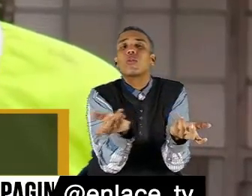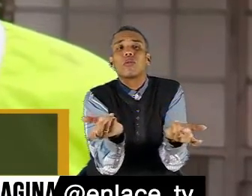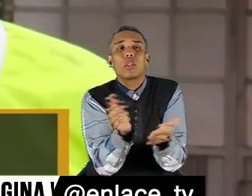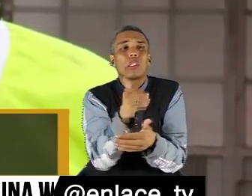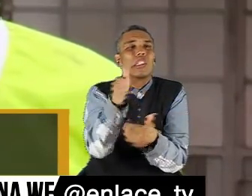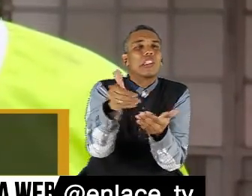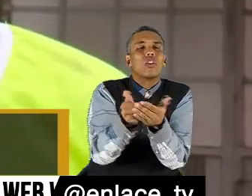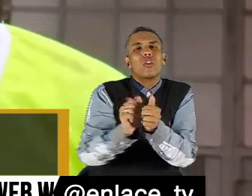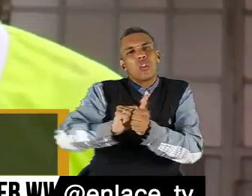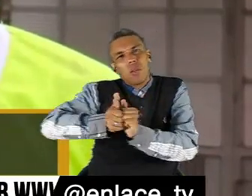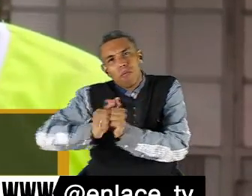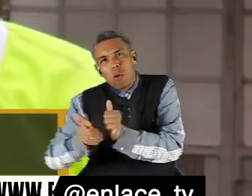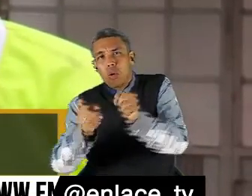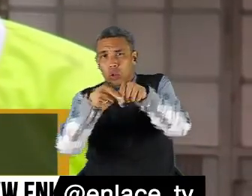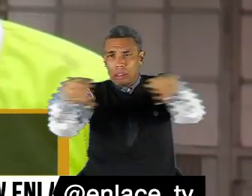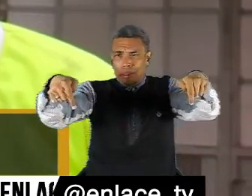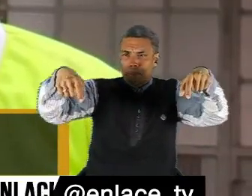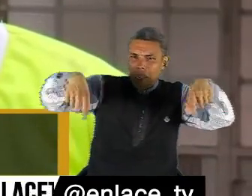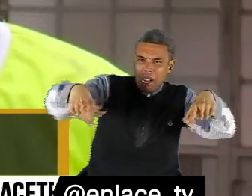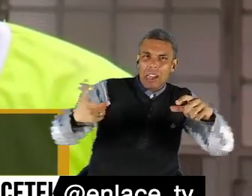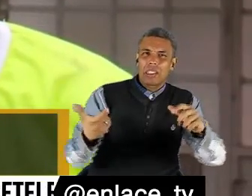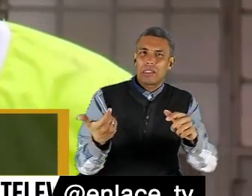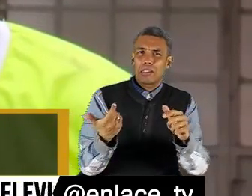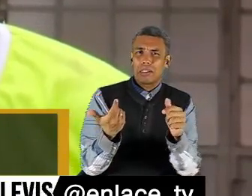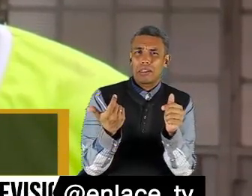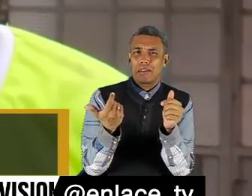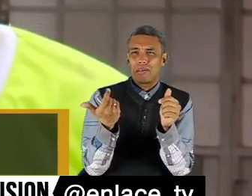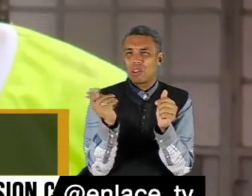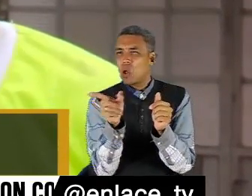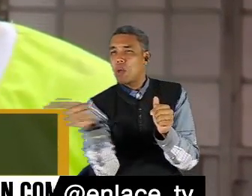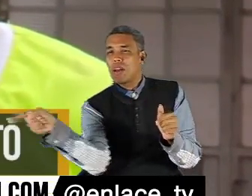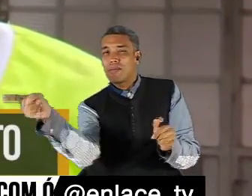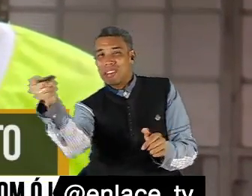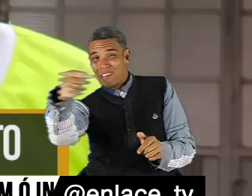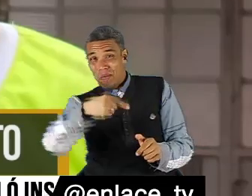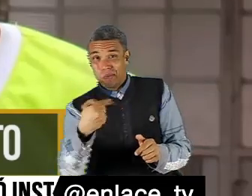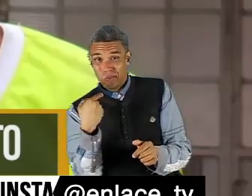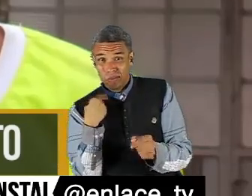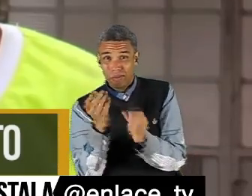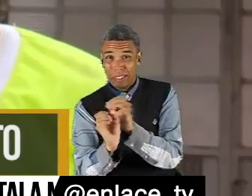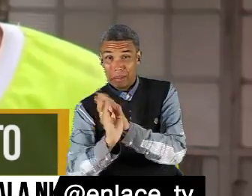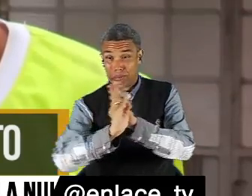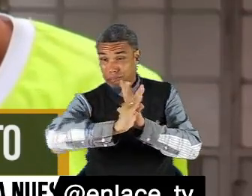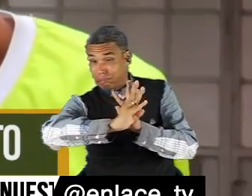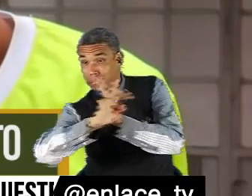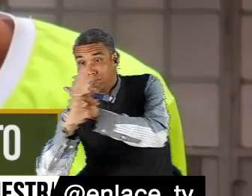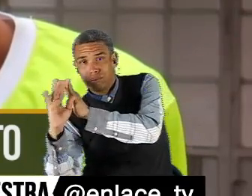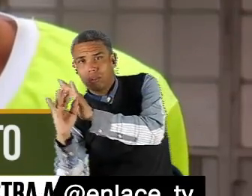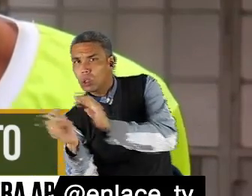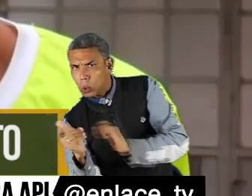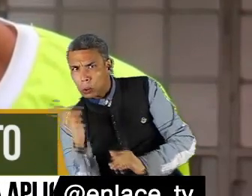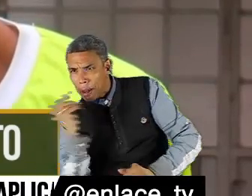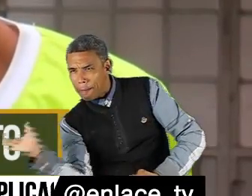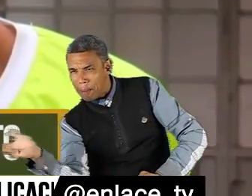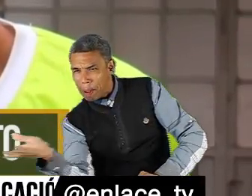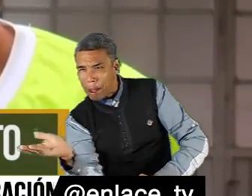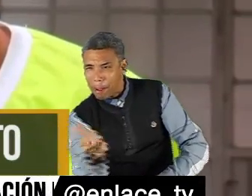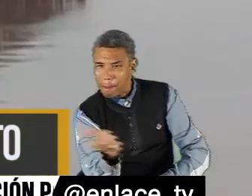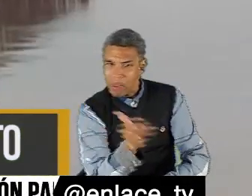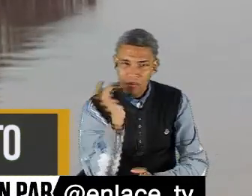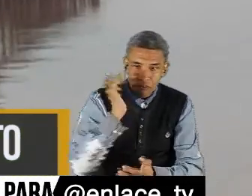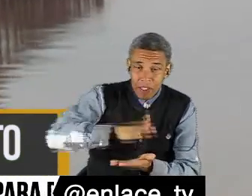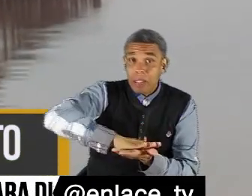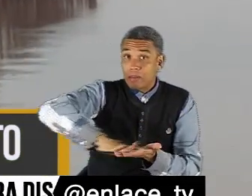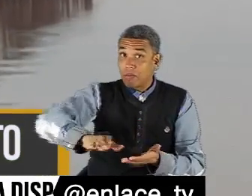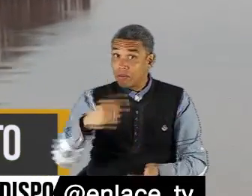escenarios deportivos, ya que ellos están lo tenemos en precarias condiciones, entonces la idea es tenerlos al día porque hay mucho evento deportivo allá, ¿sí